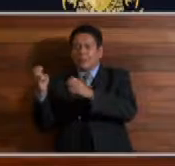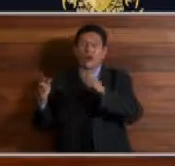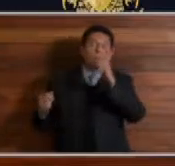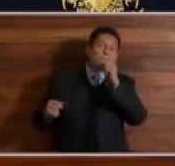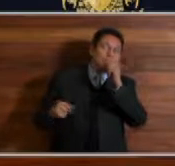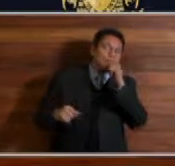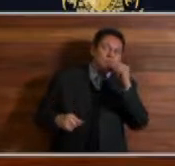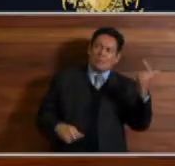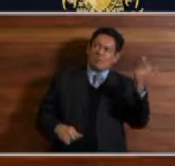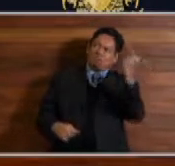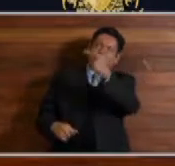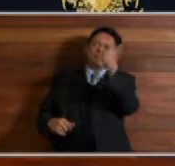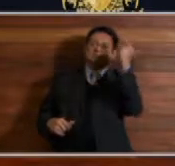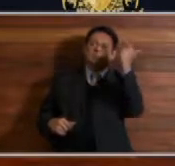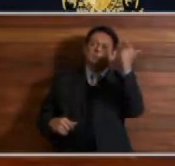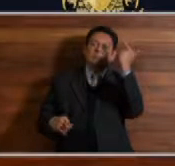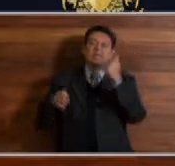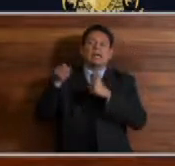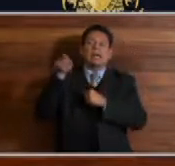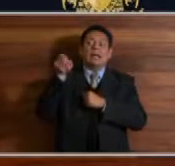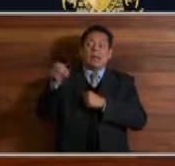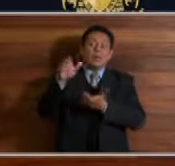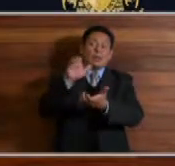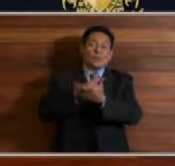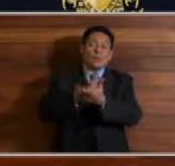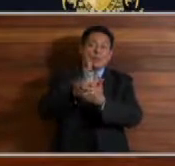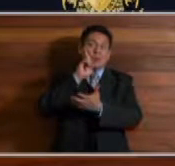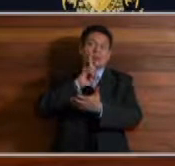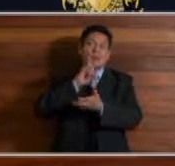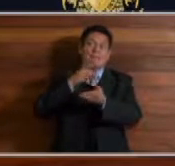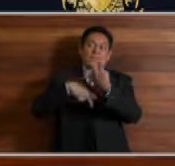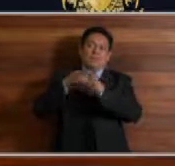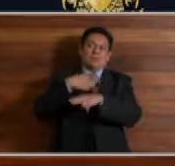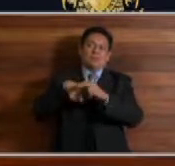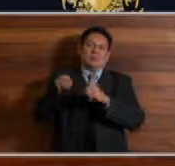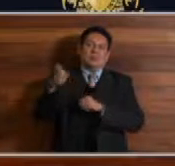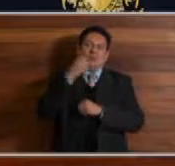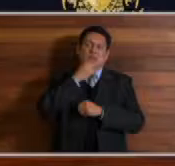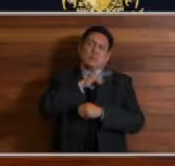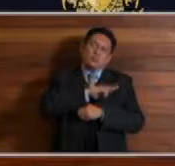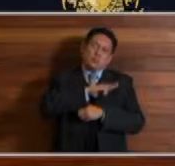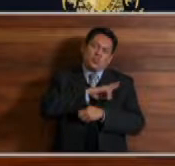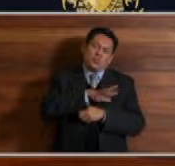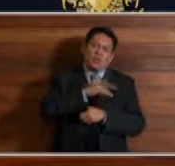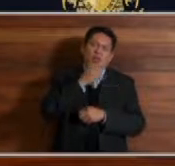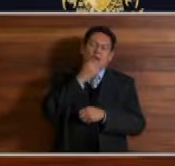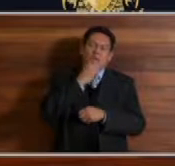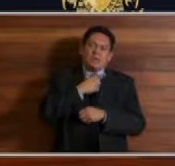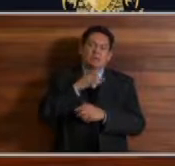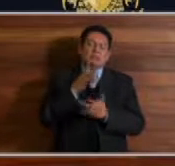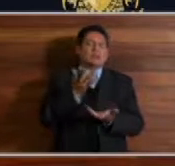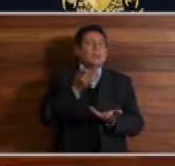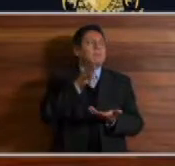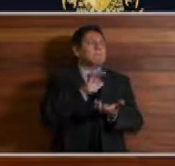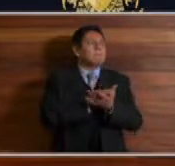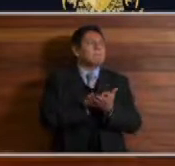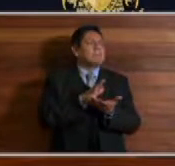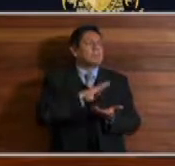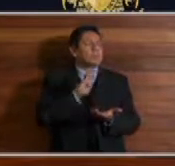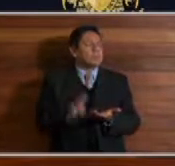viuda con 3 niños, diciendo, ¿ahora qué hago? Ya mi marido ya está